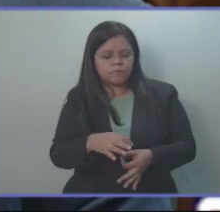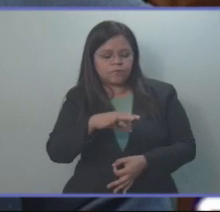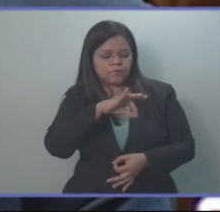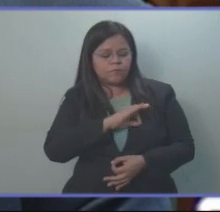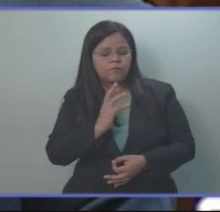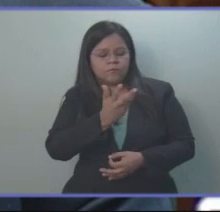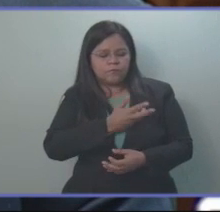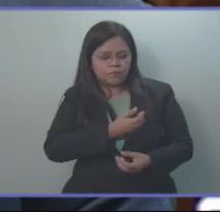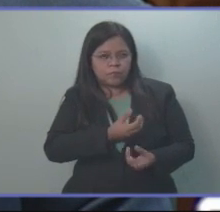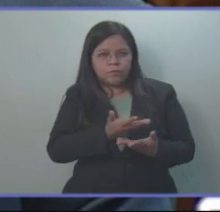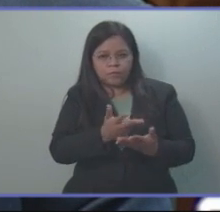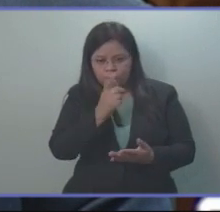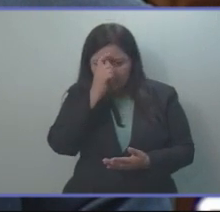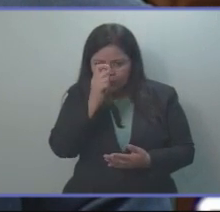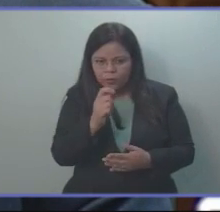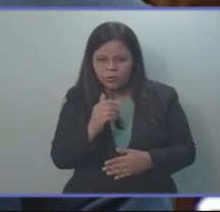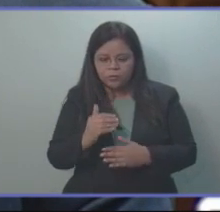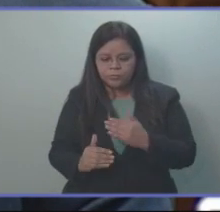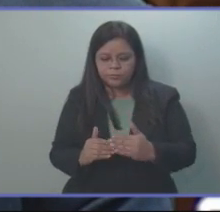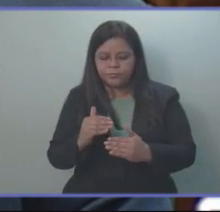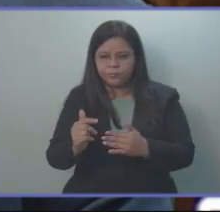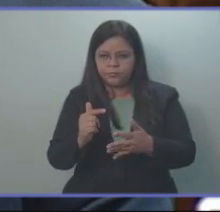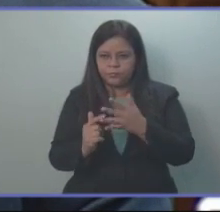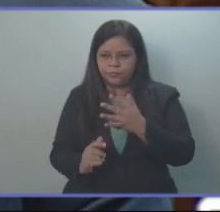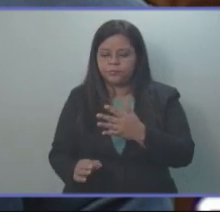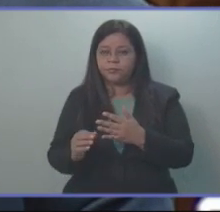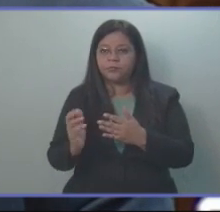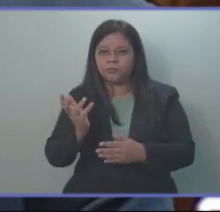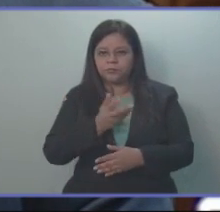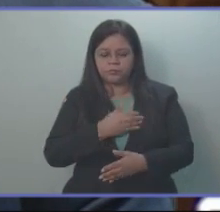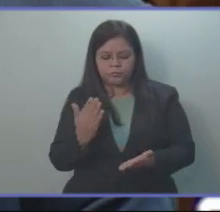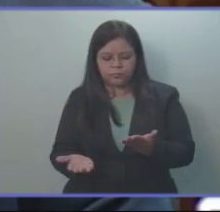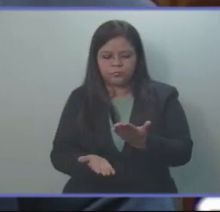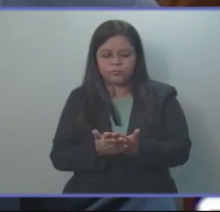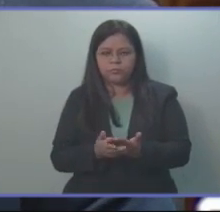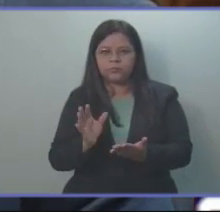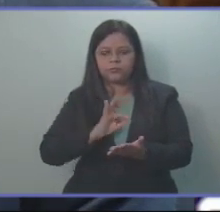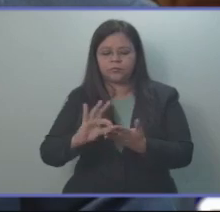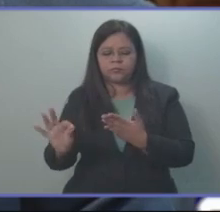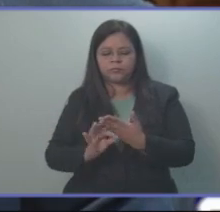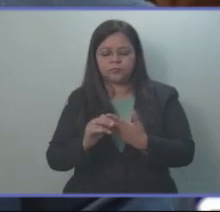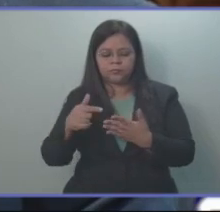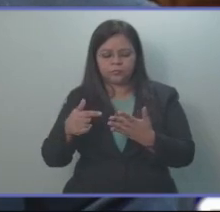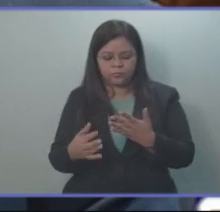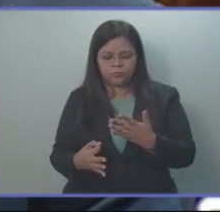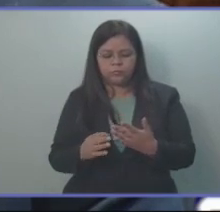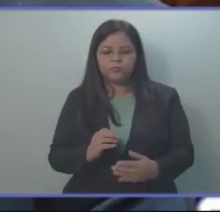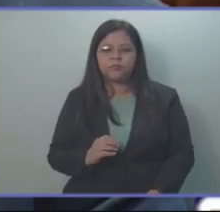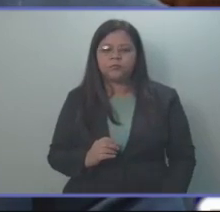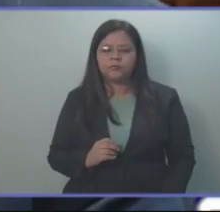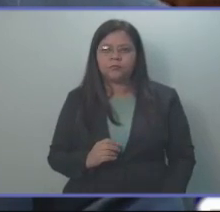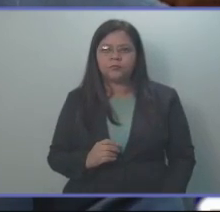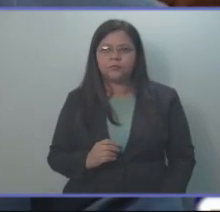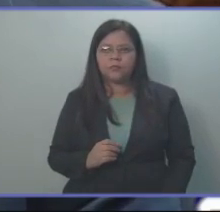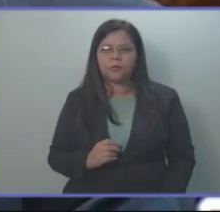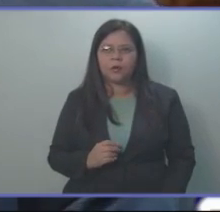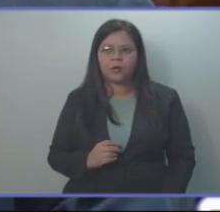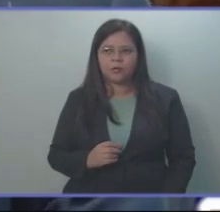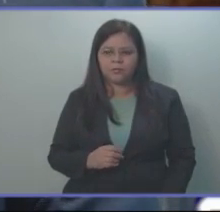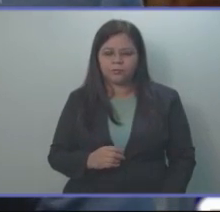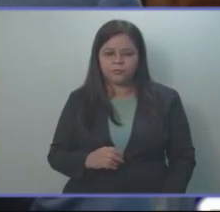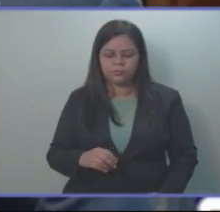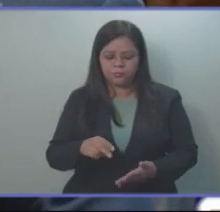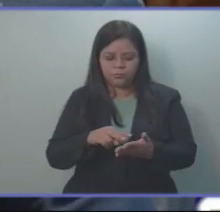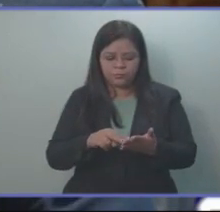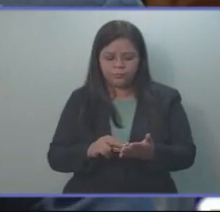honorable pleno para los efectos pertinentes, por lo cual se adjunta el respectivo proyecto de decreto. Leo